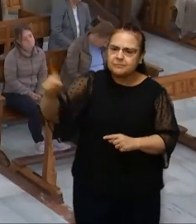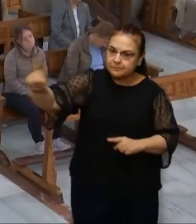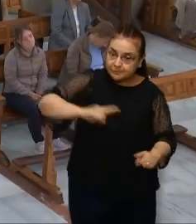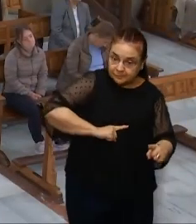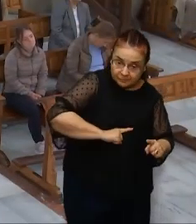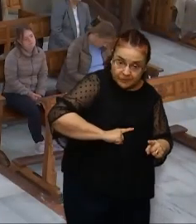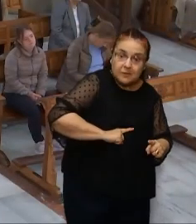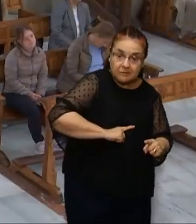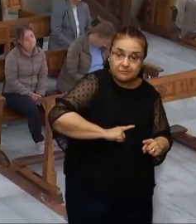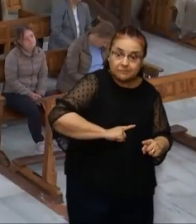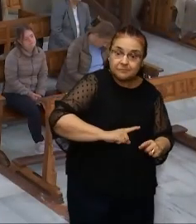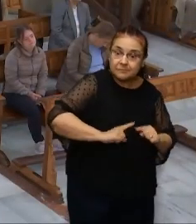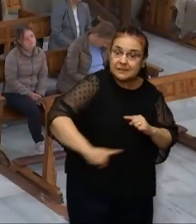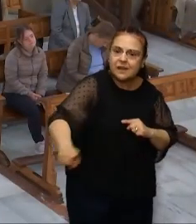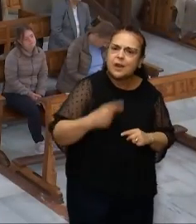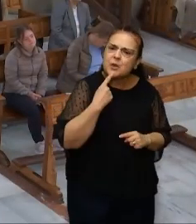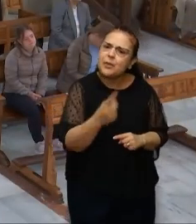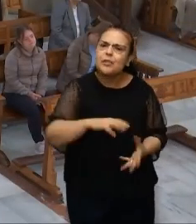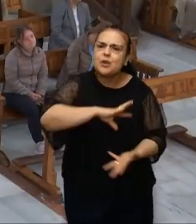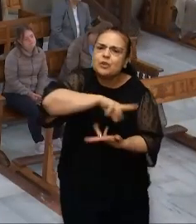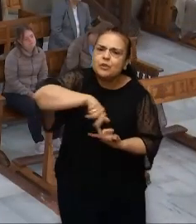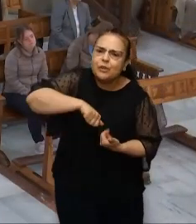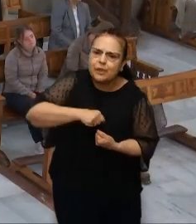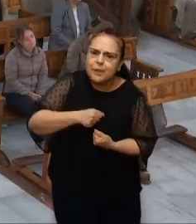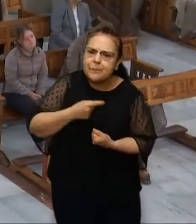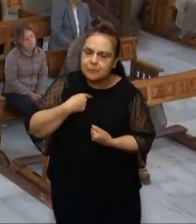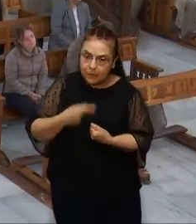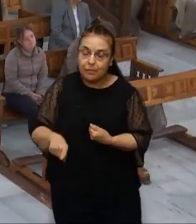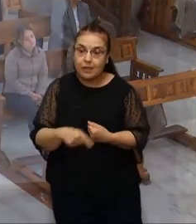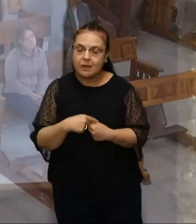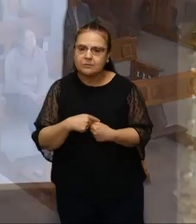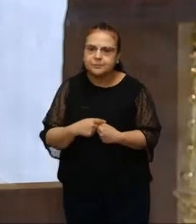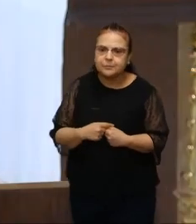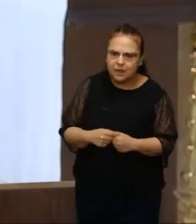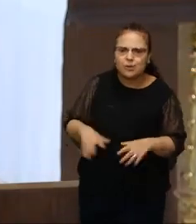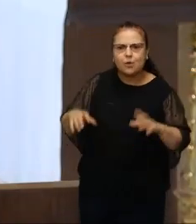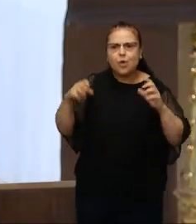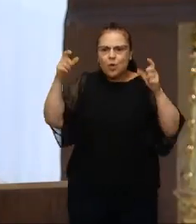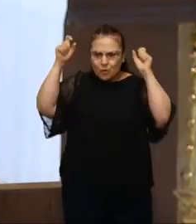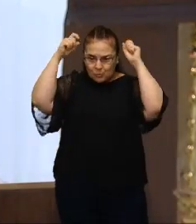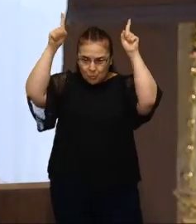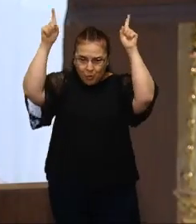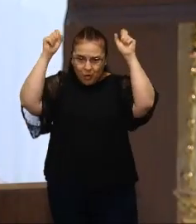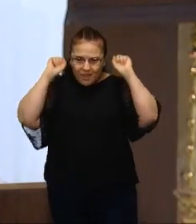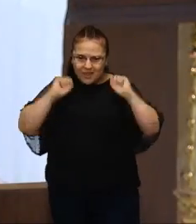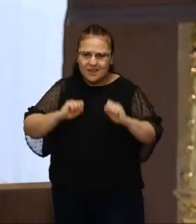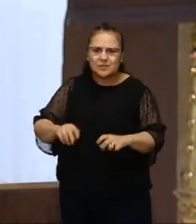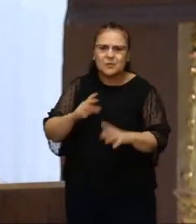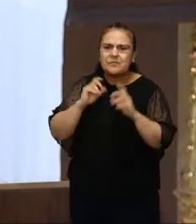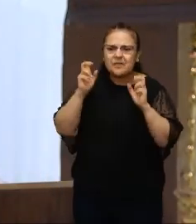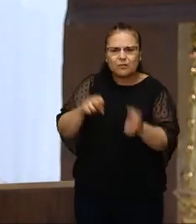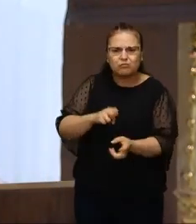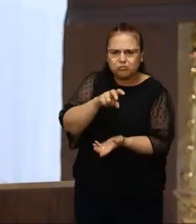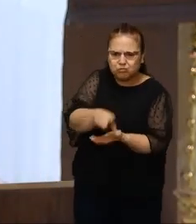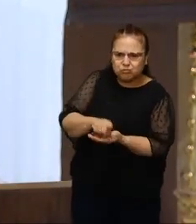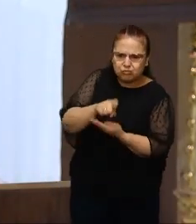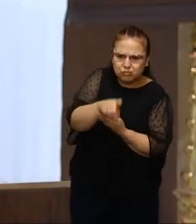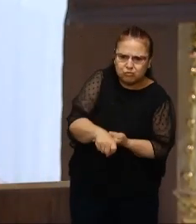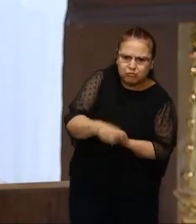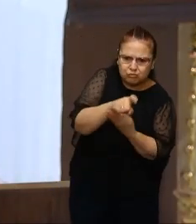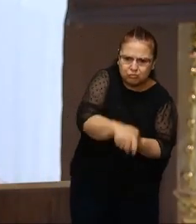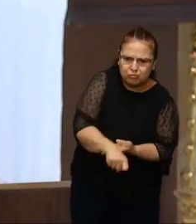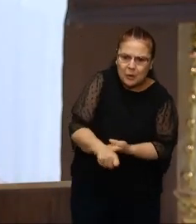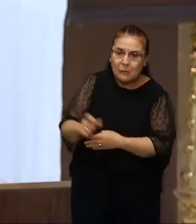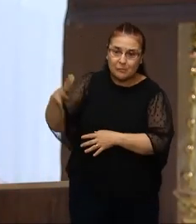de Job con esta noticia: estaban los bueyes arando y las burras pastando a su lado, cuando cayeron